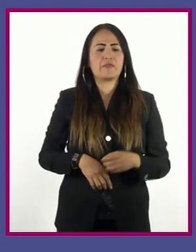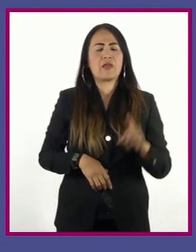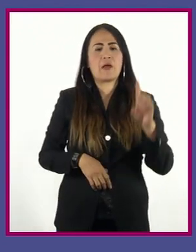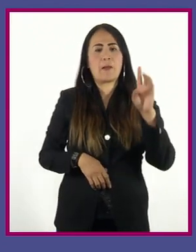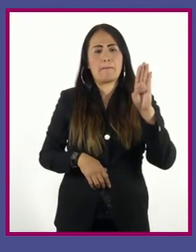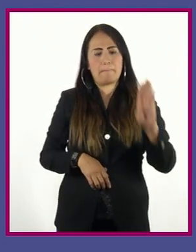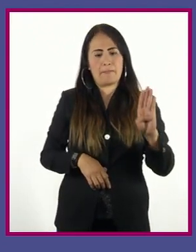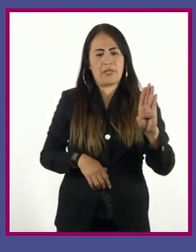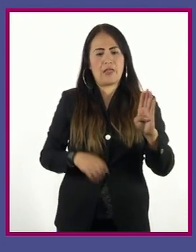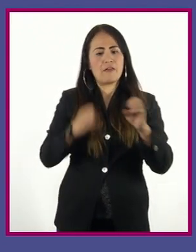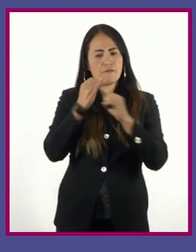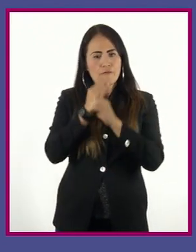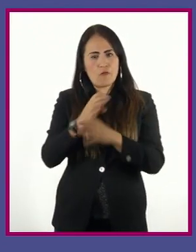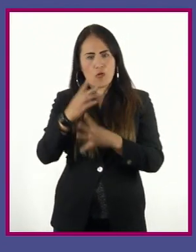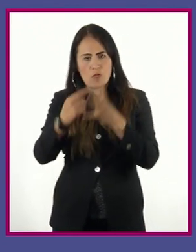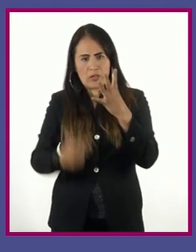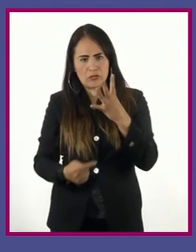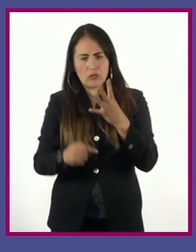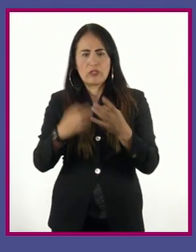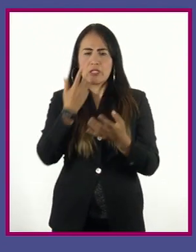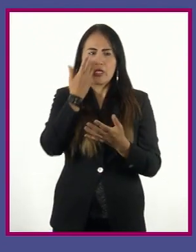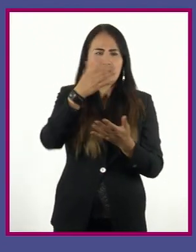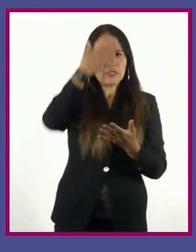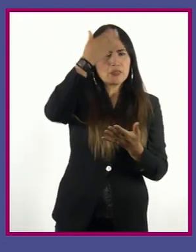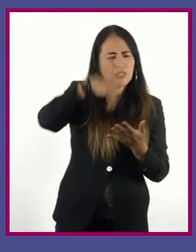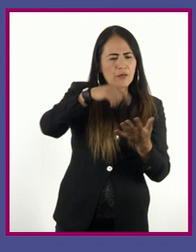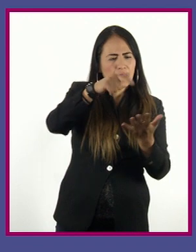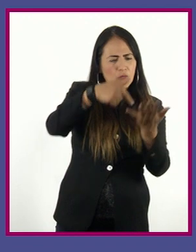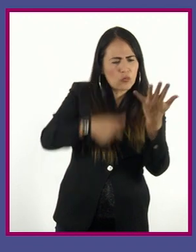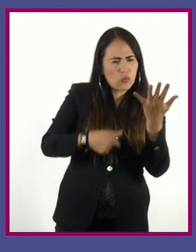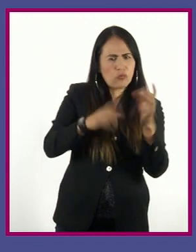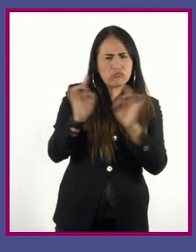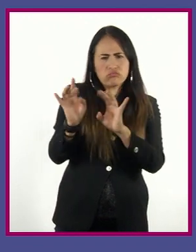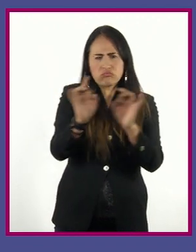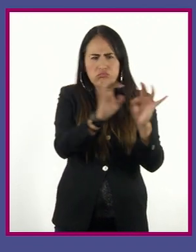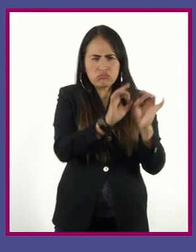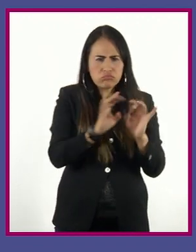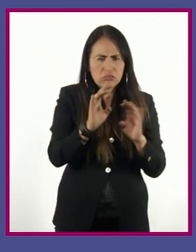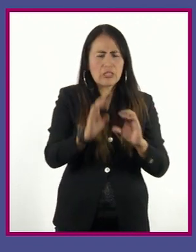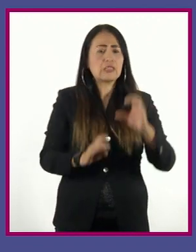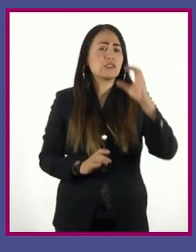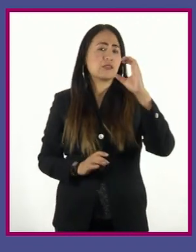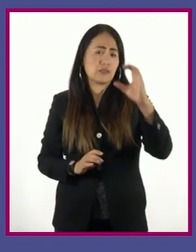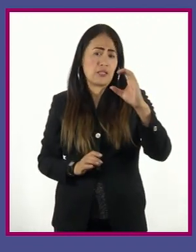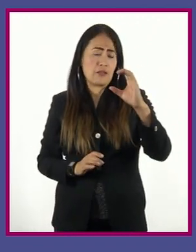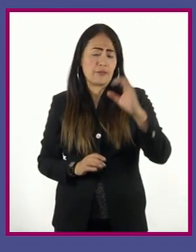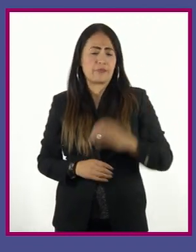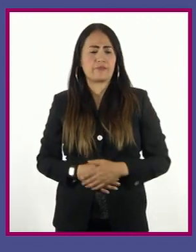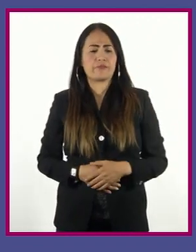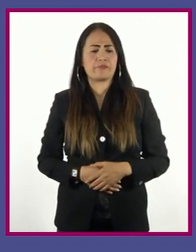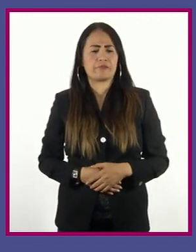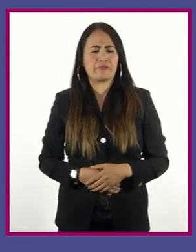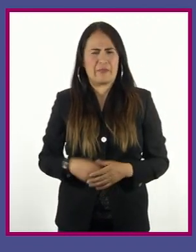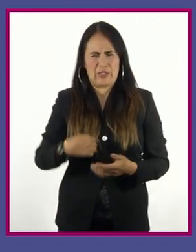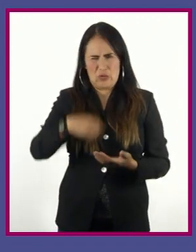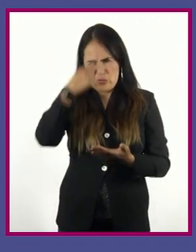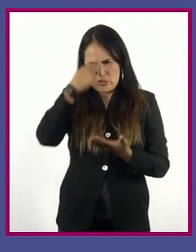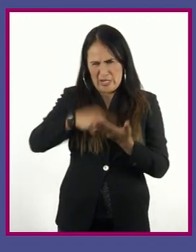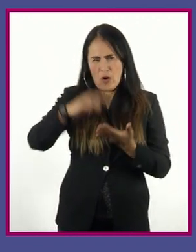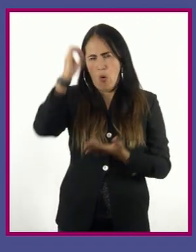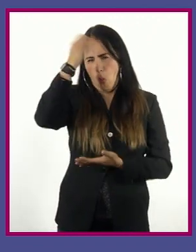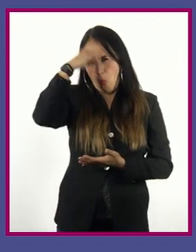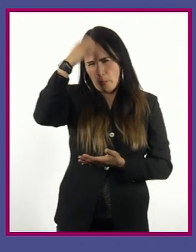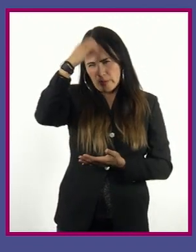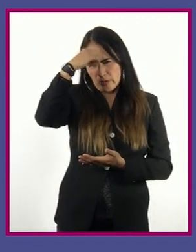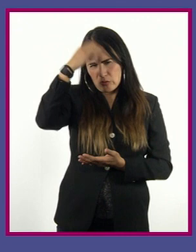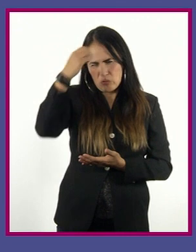entrevista de información, pues busca obtener datos o declaraciones sobre un suceso. El caso C creo que es de opinión, porque tiene